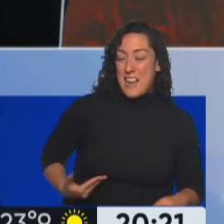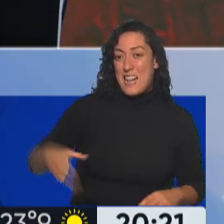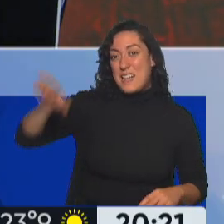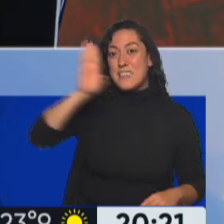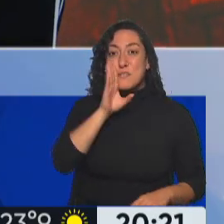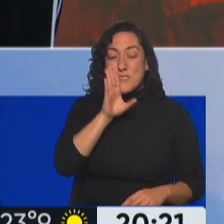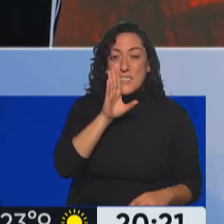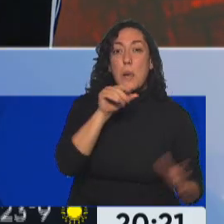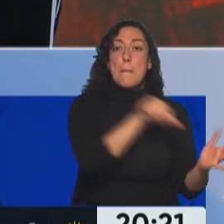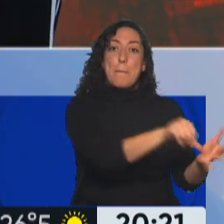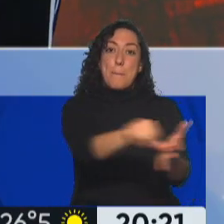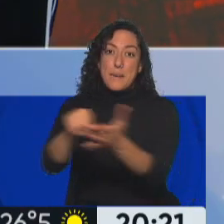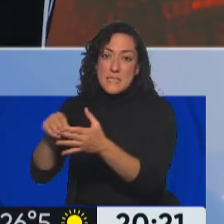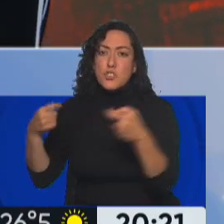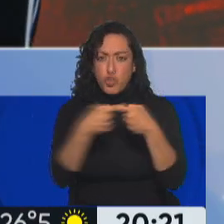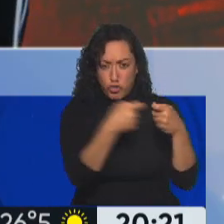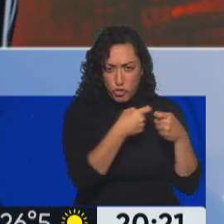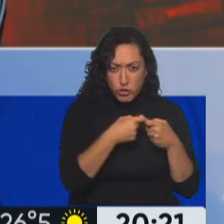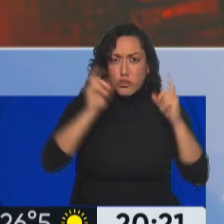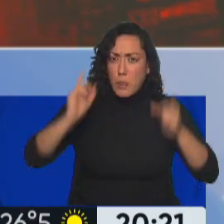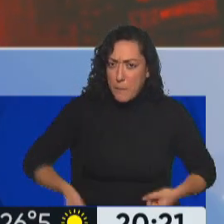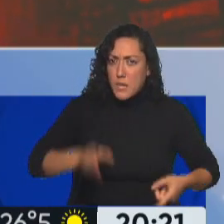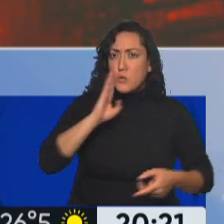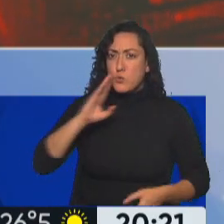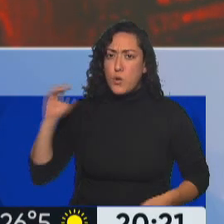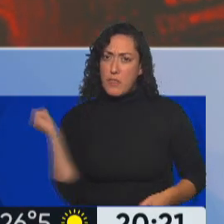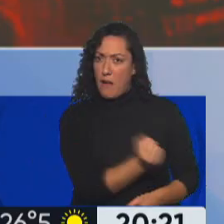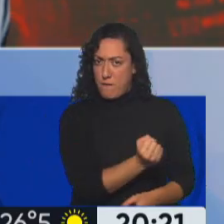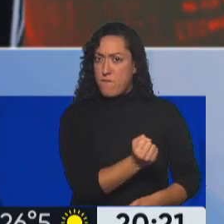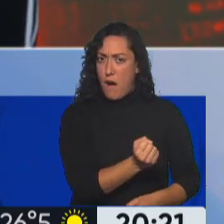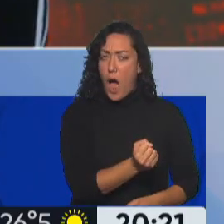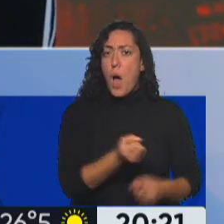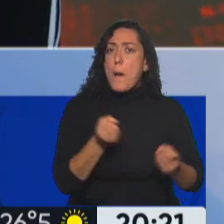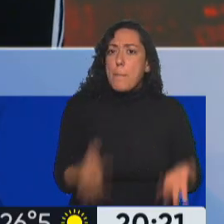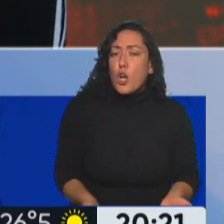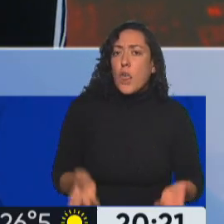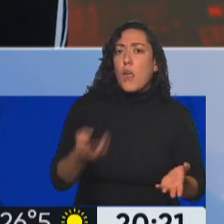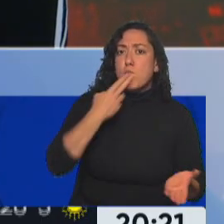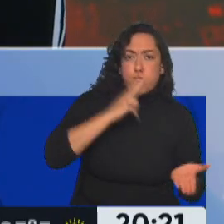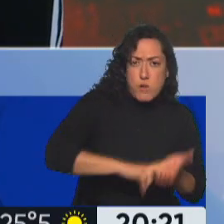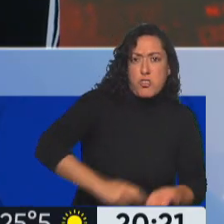países, incluso los países aliados, estafaron a Estados Unidos cobrándole altos